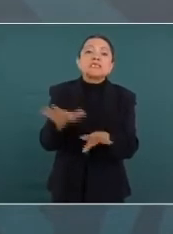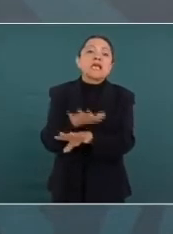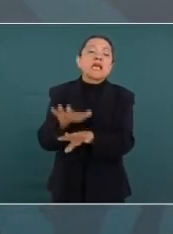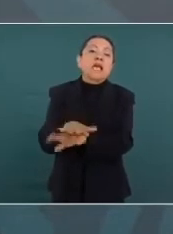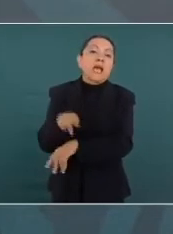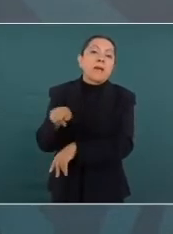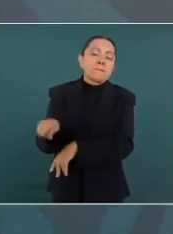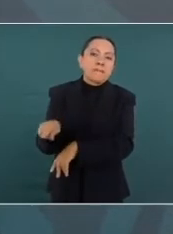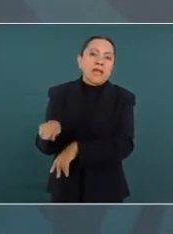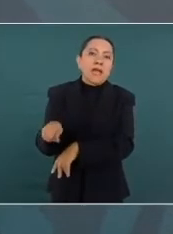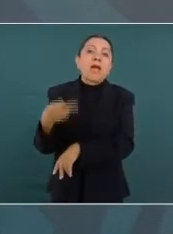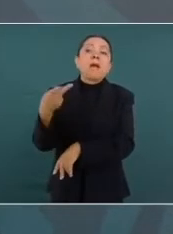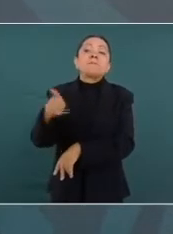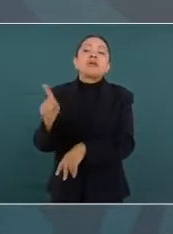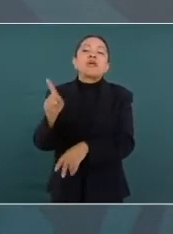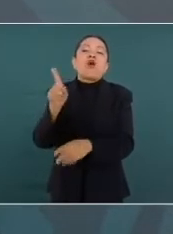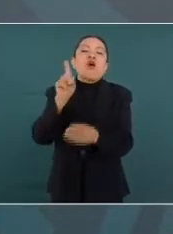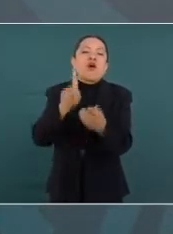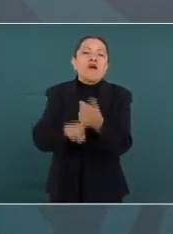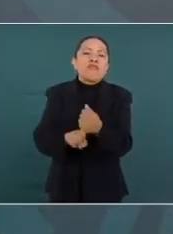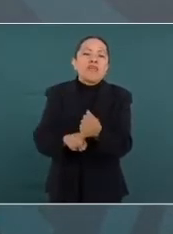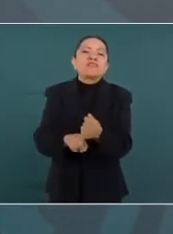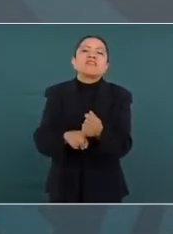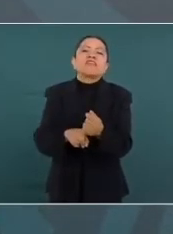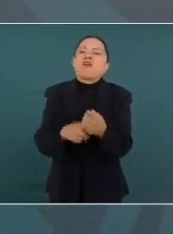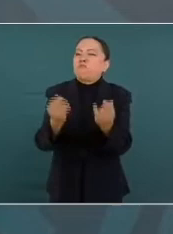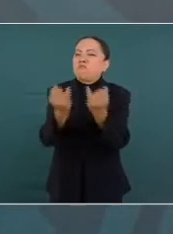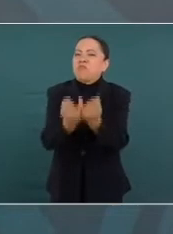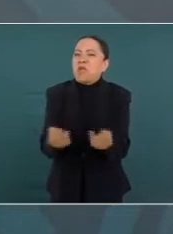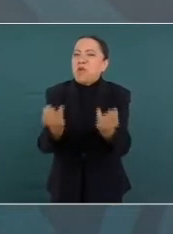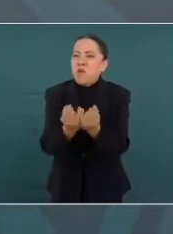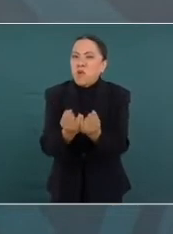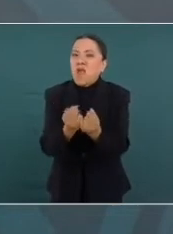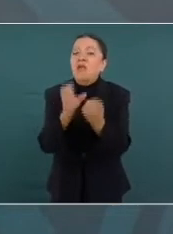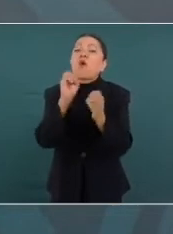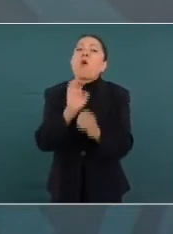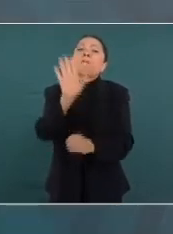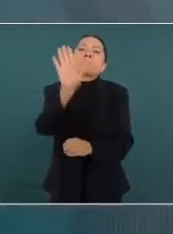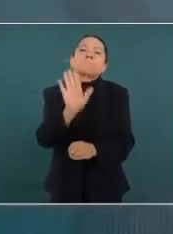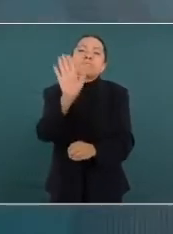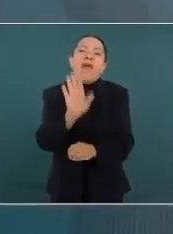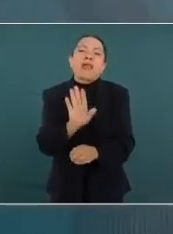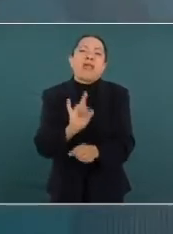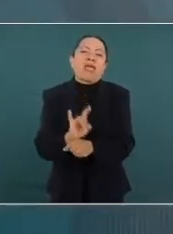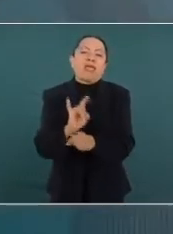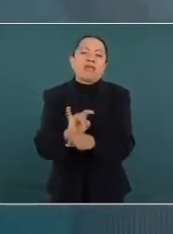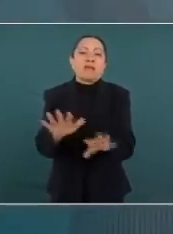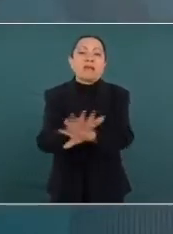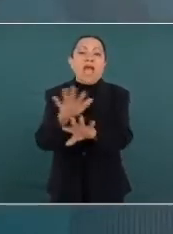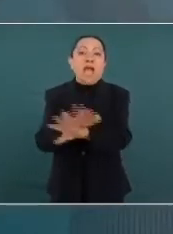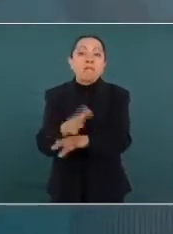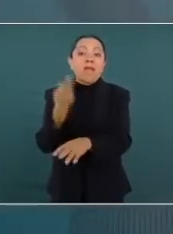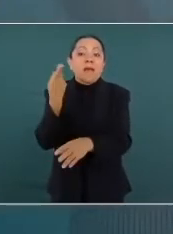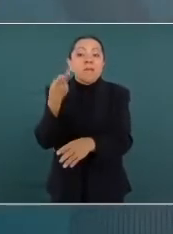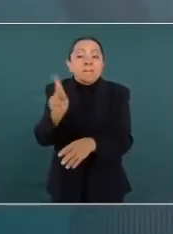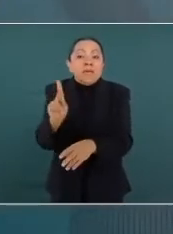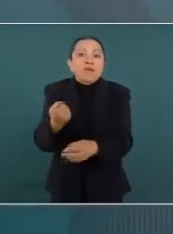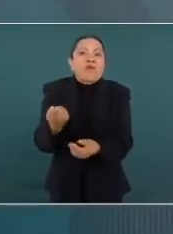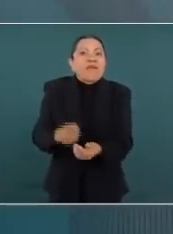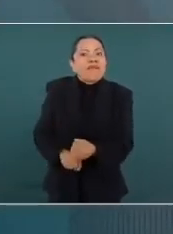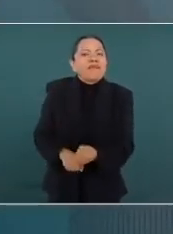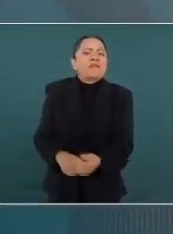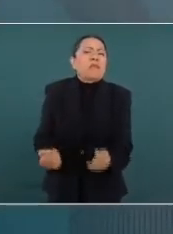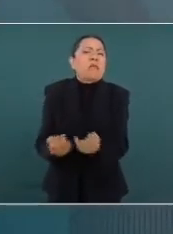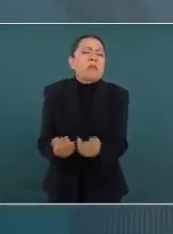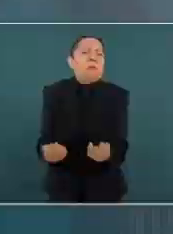Salud, la titular del organismo contra la discriminación y la de la Comisión de Atención a Víctimas. La primera renuncia en confirmarse